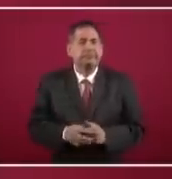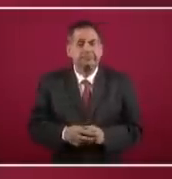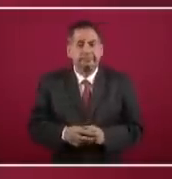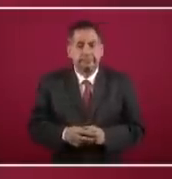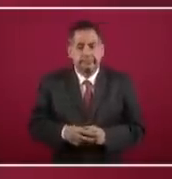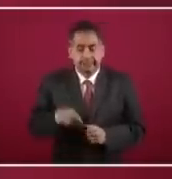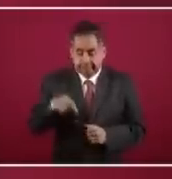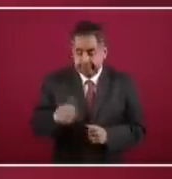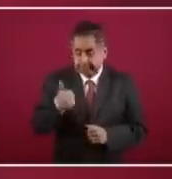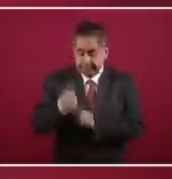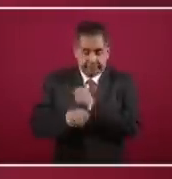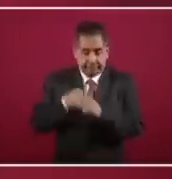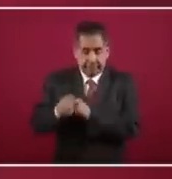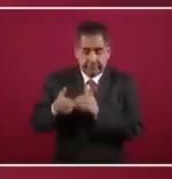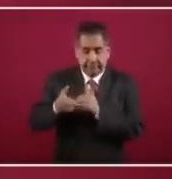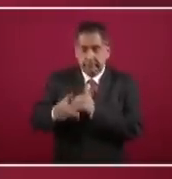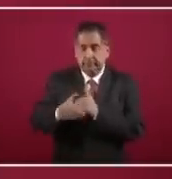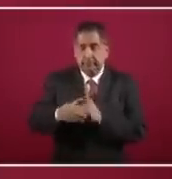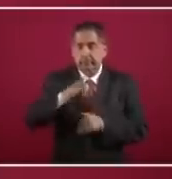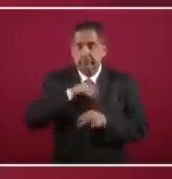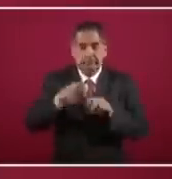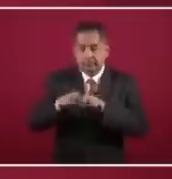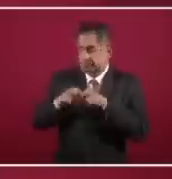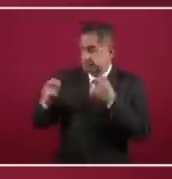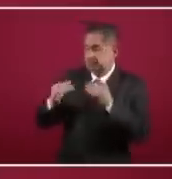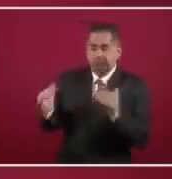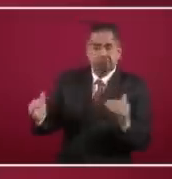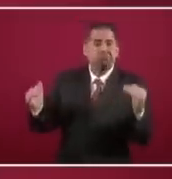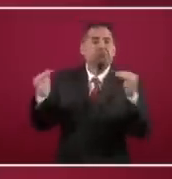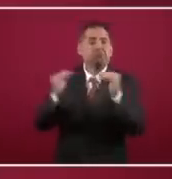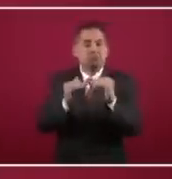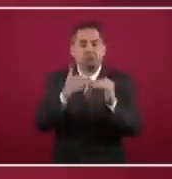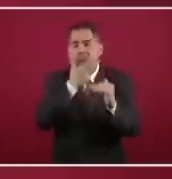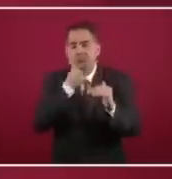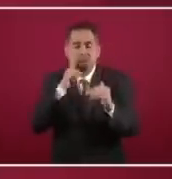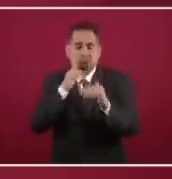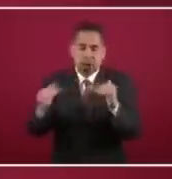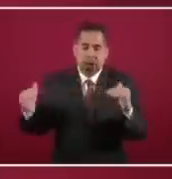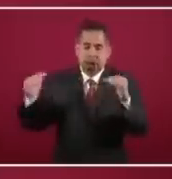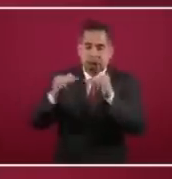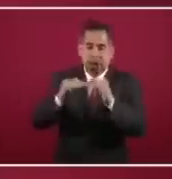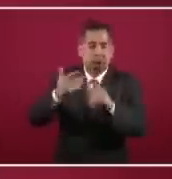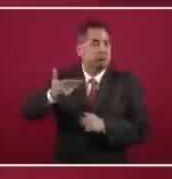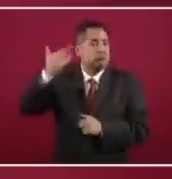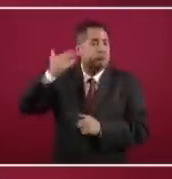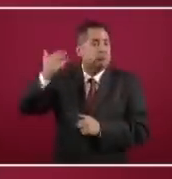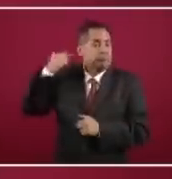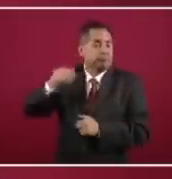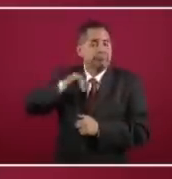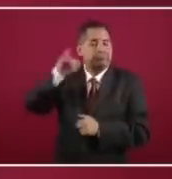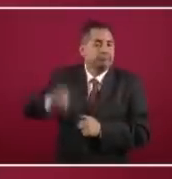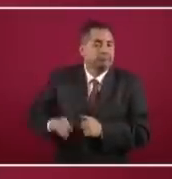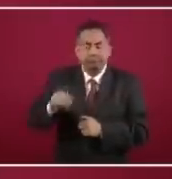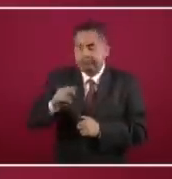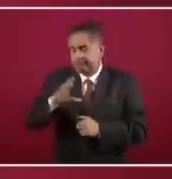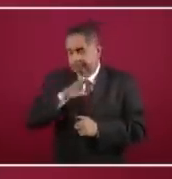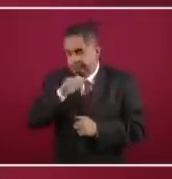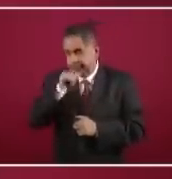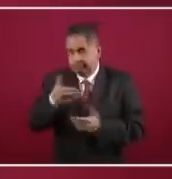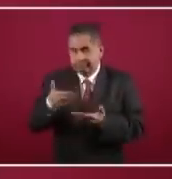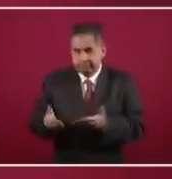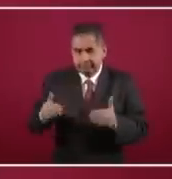en este sexenio hay un gabinete paritario y esto no acontecía en ningún otro